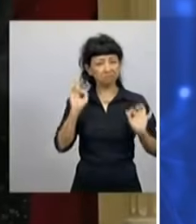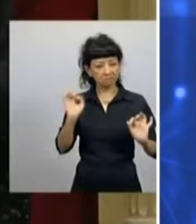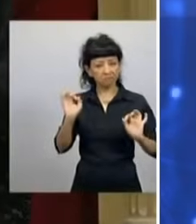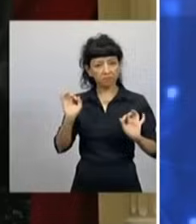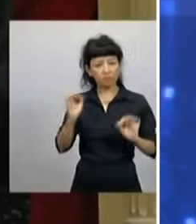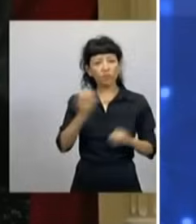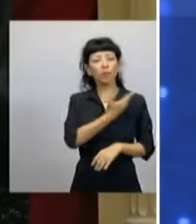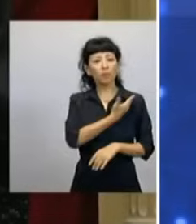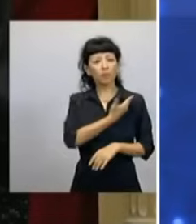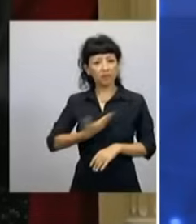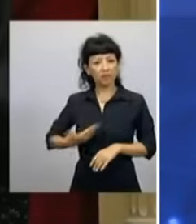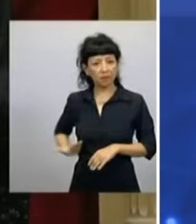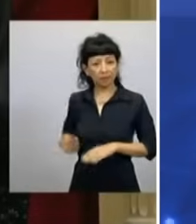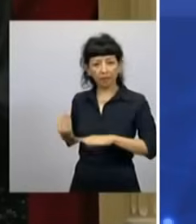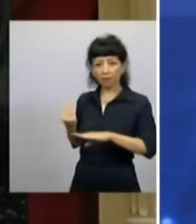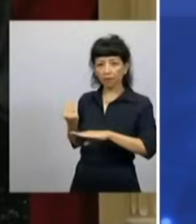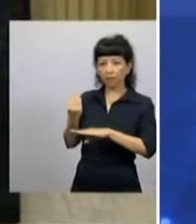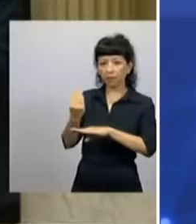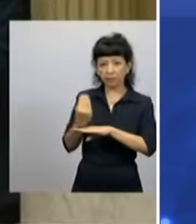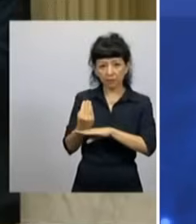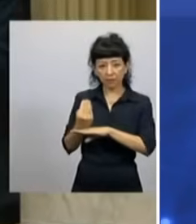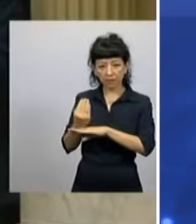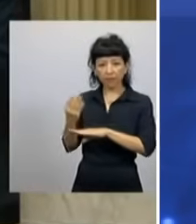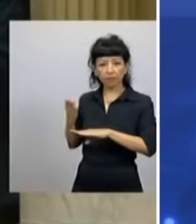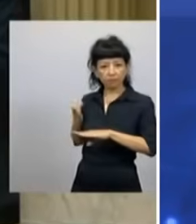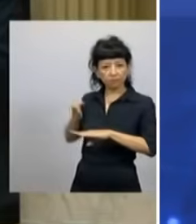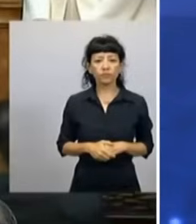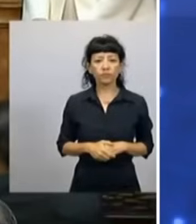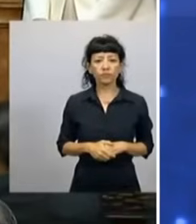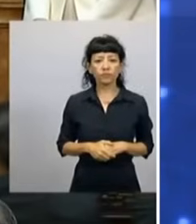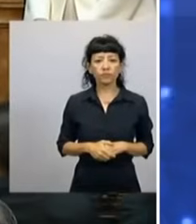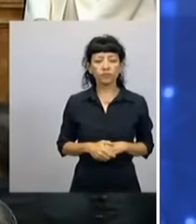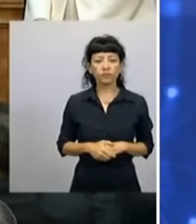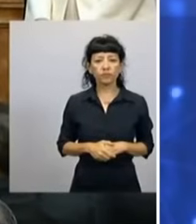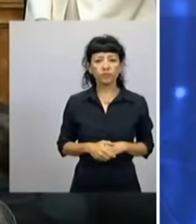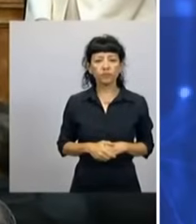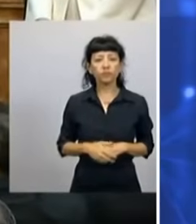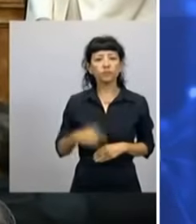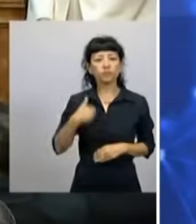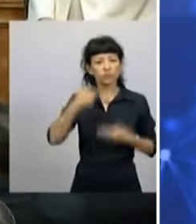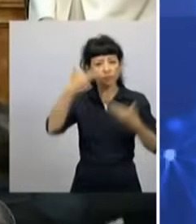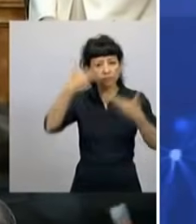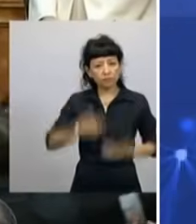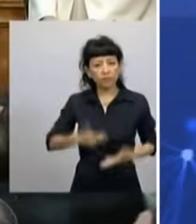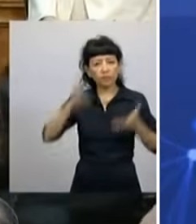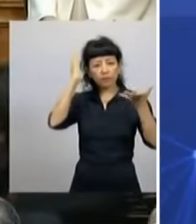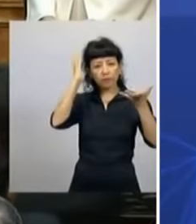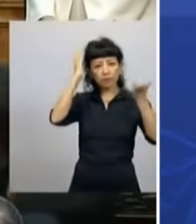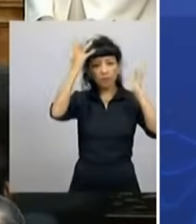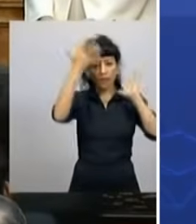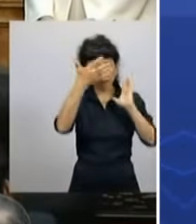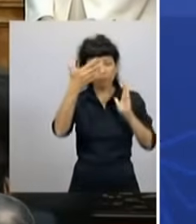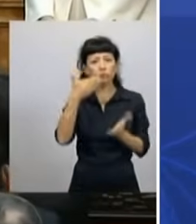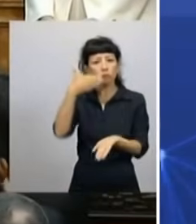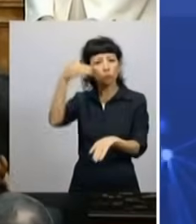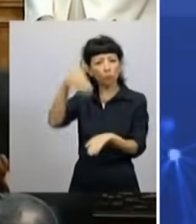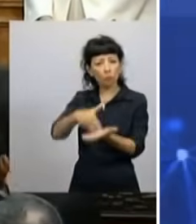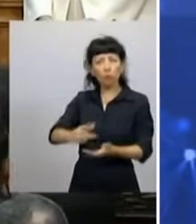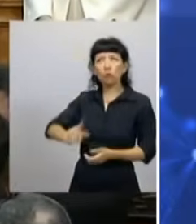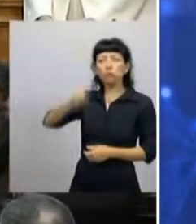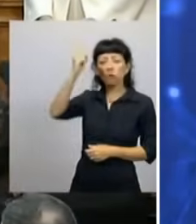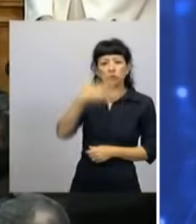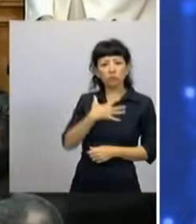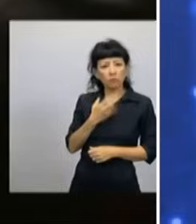saliente, Mónica, que nunca había sucedido tampoco en la historia, les advirtió que lo que se venía, y que ya hoy estamos viviendo, es